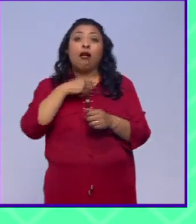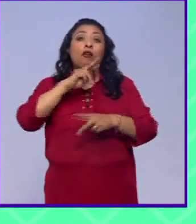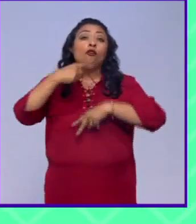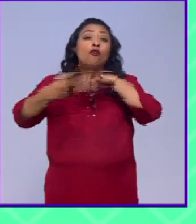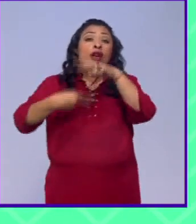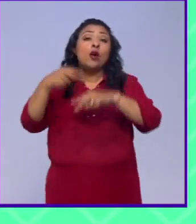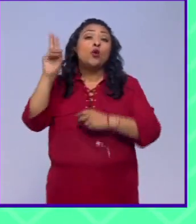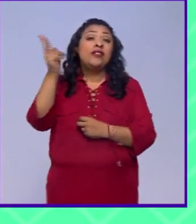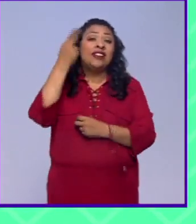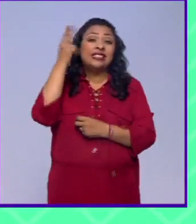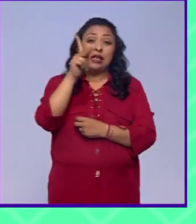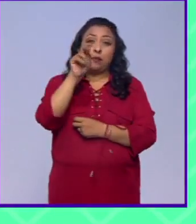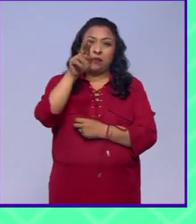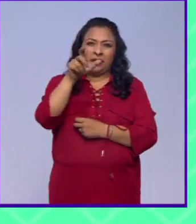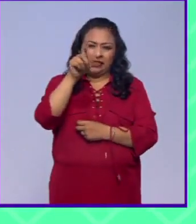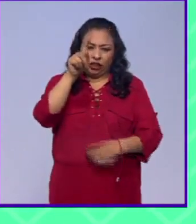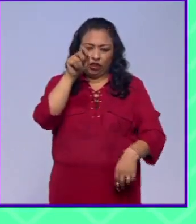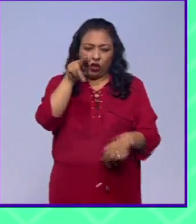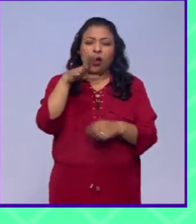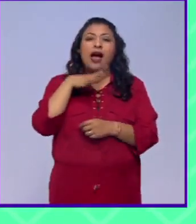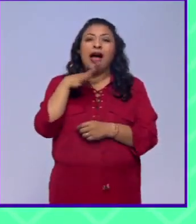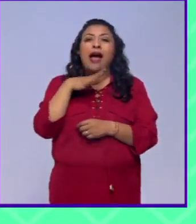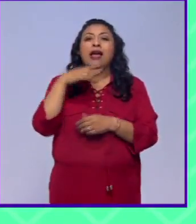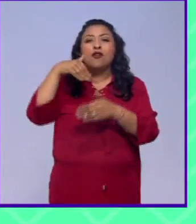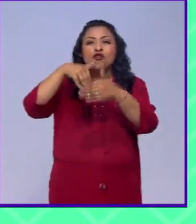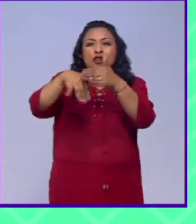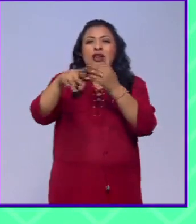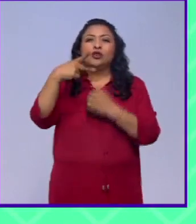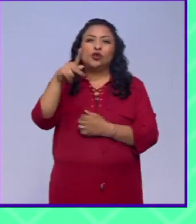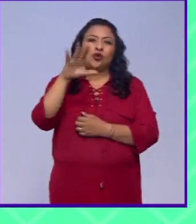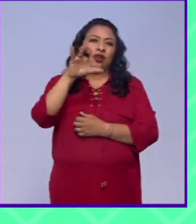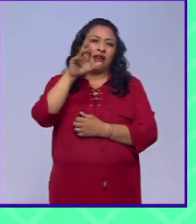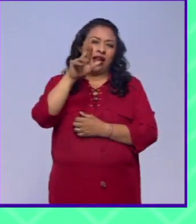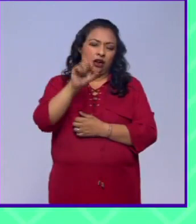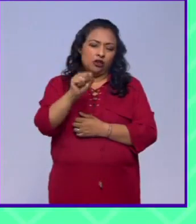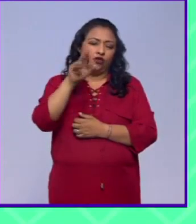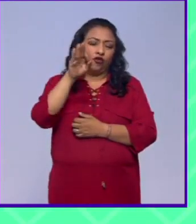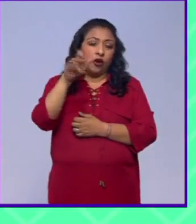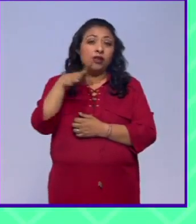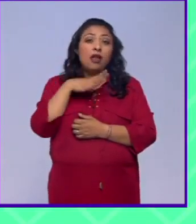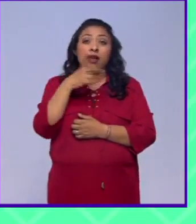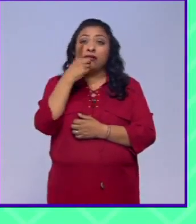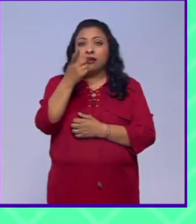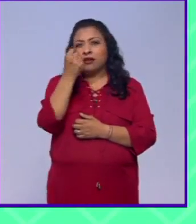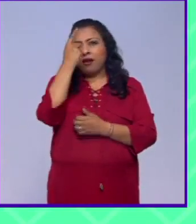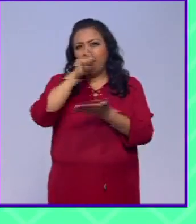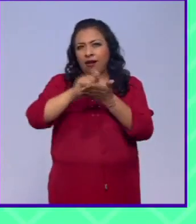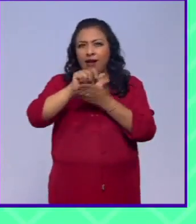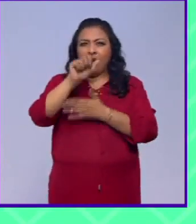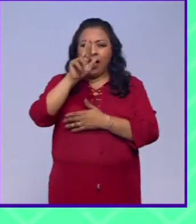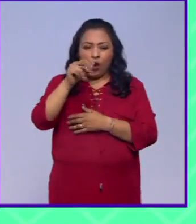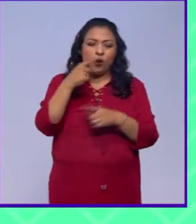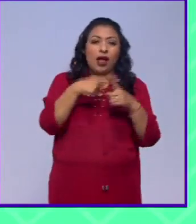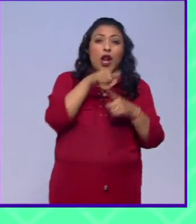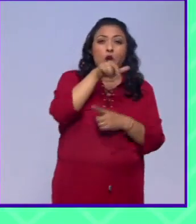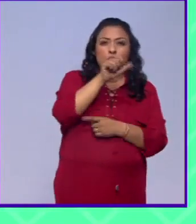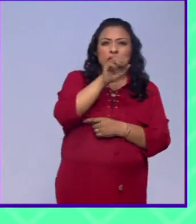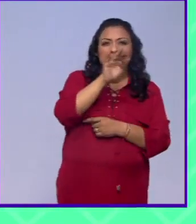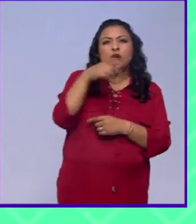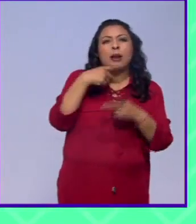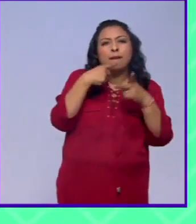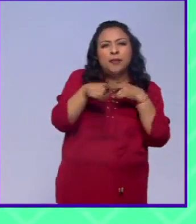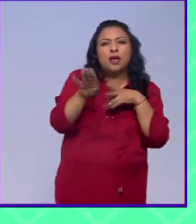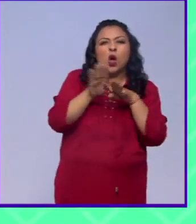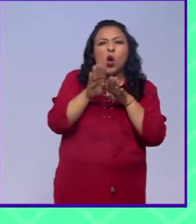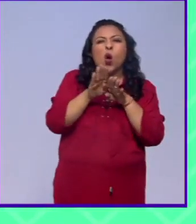Universidad de Princeton, donde se alberga el archivo de Carlos Fuentes. La fascinación del autor de Aura por Luis Buñuel comenzó escribiendo una crítica